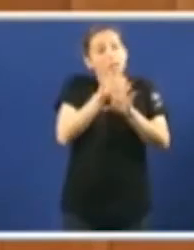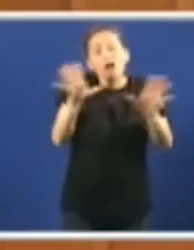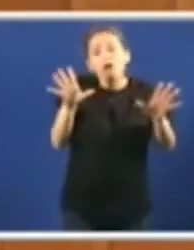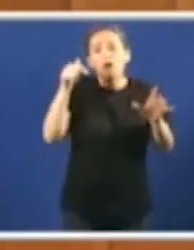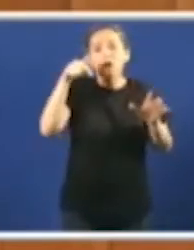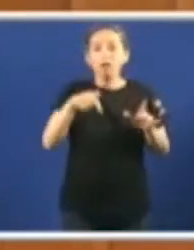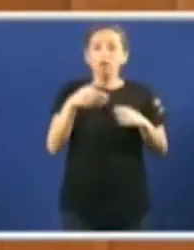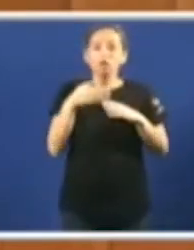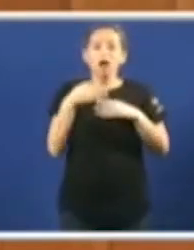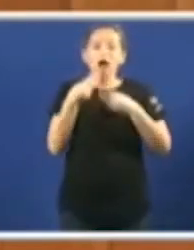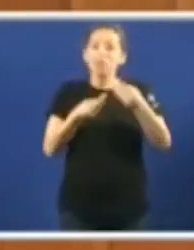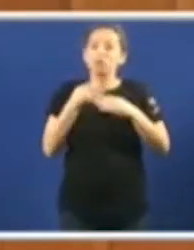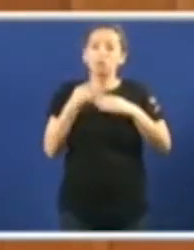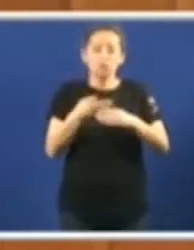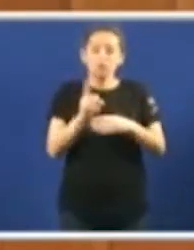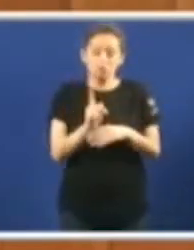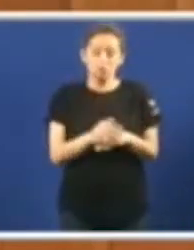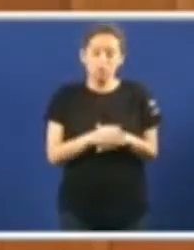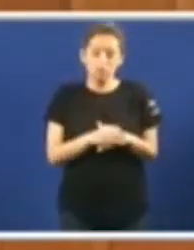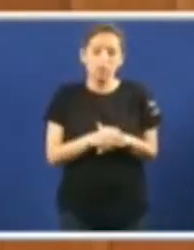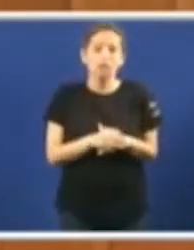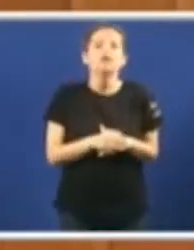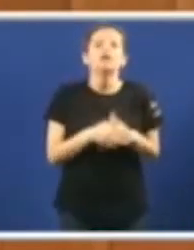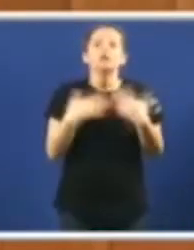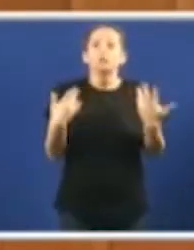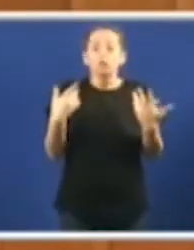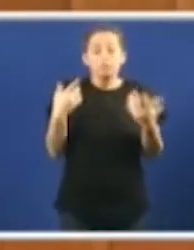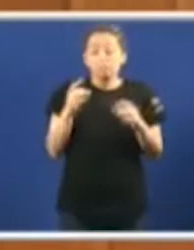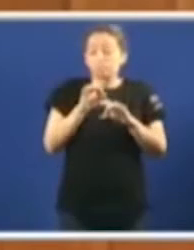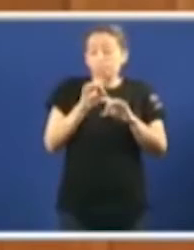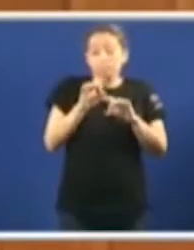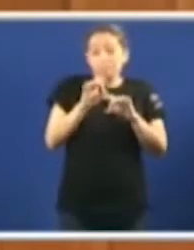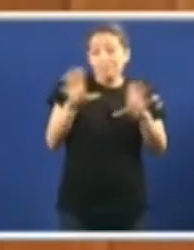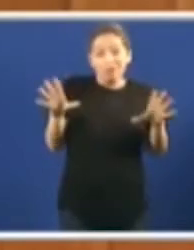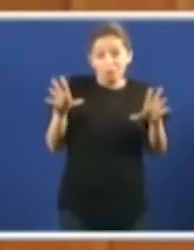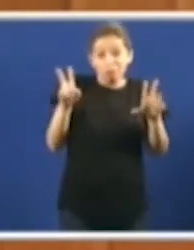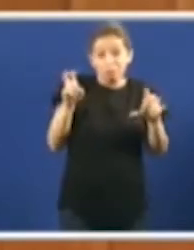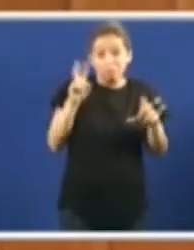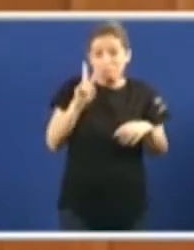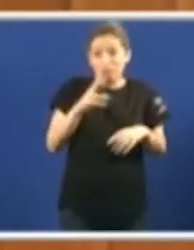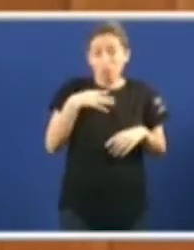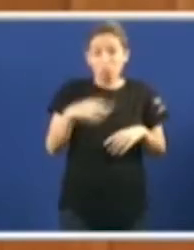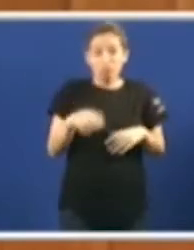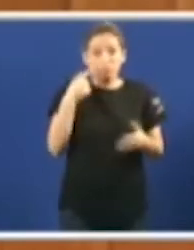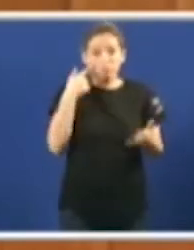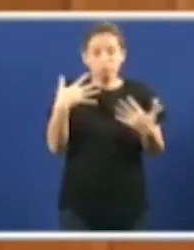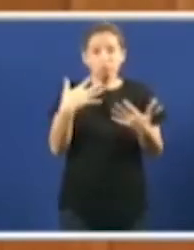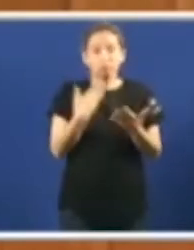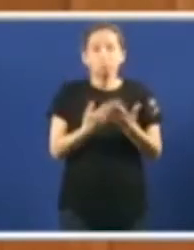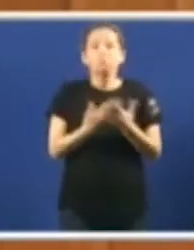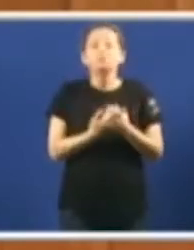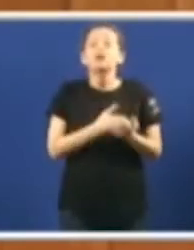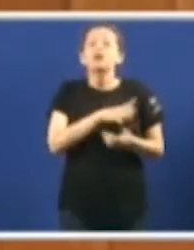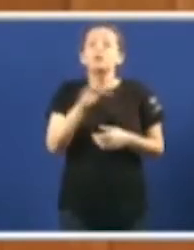polas cifras que manexamos, non? E as evidencias están á vista de todas. De feito, nos pensamos que non